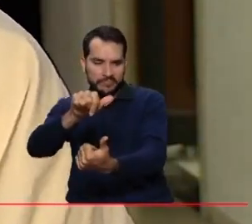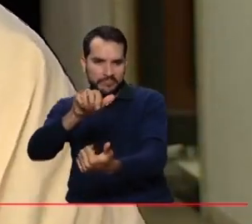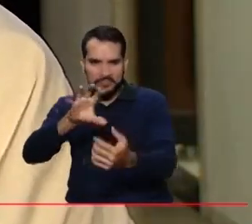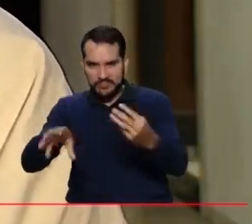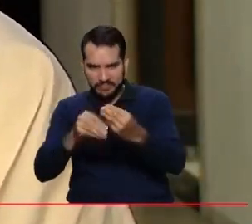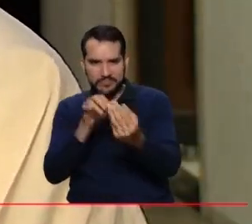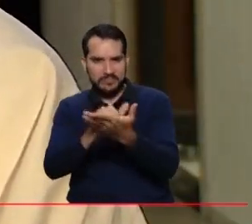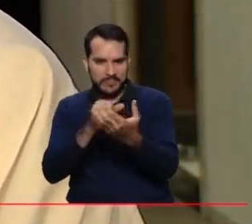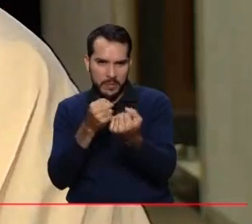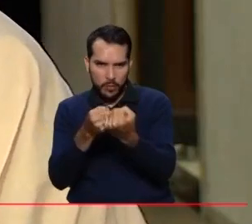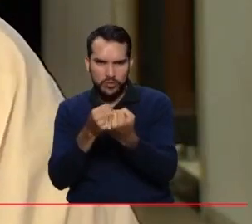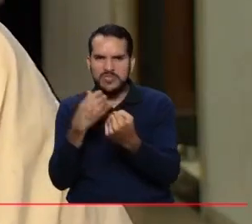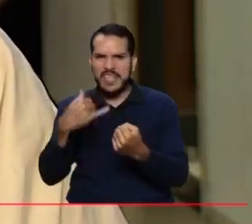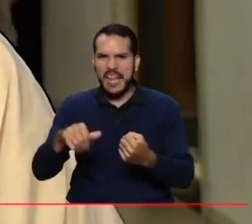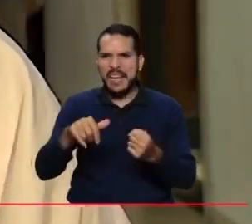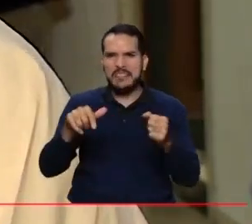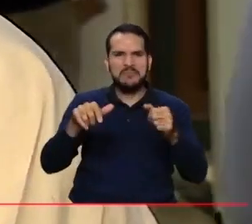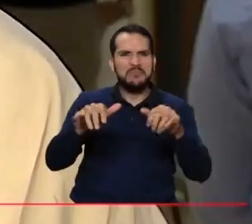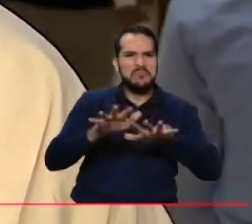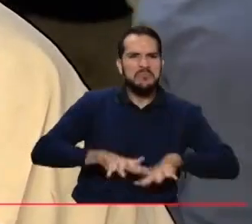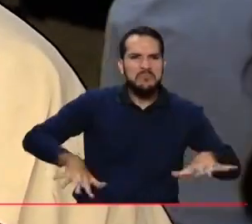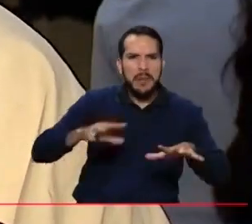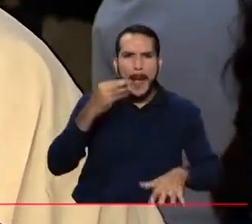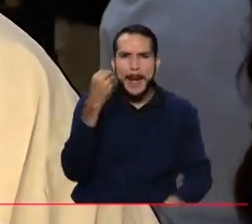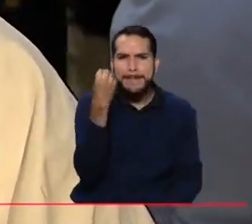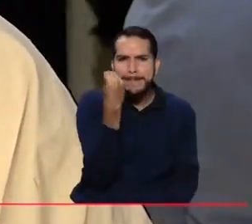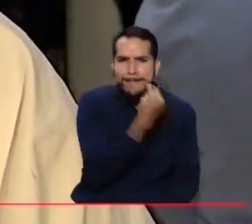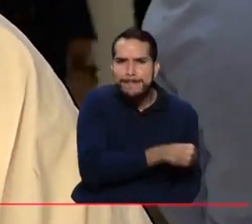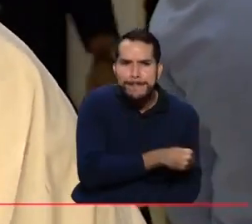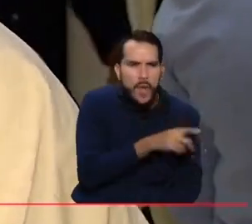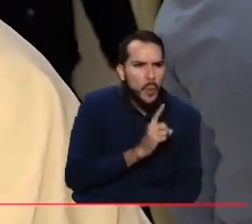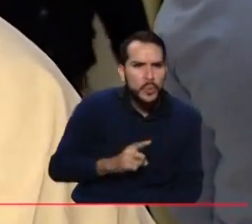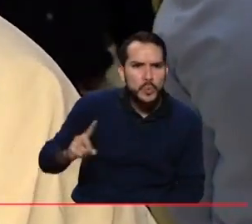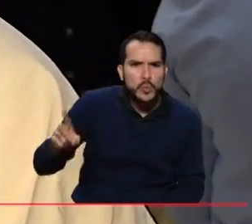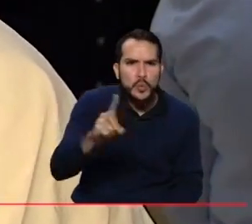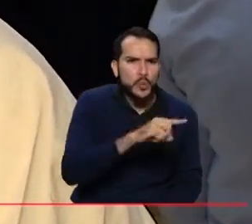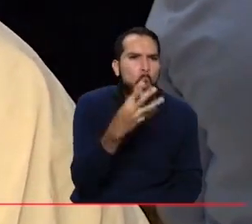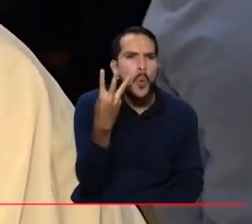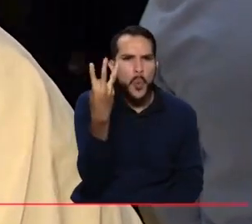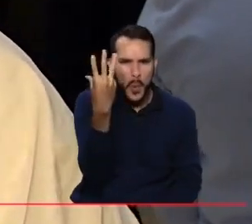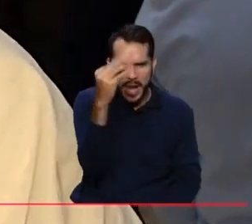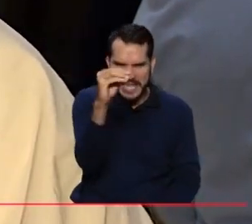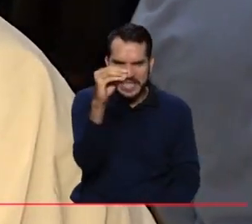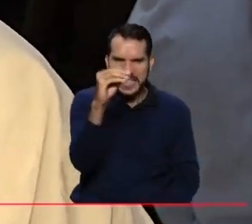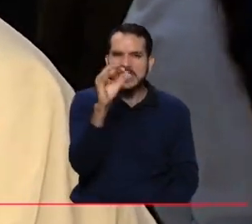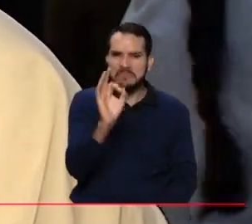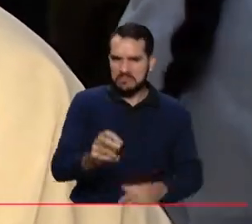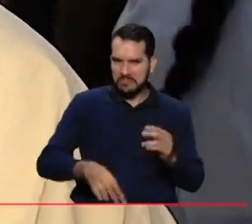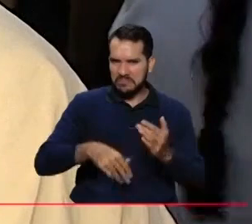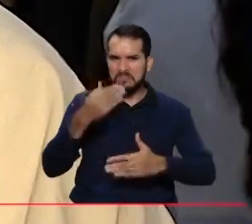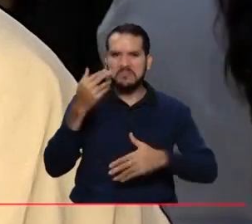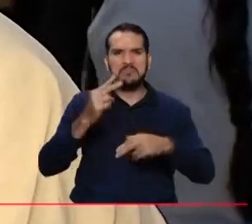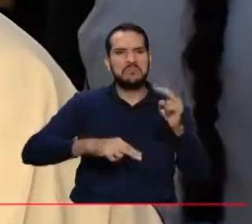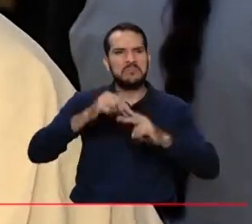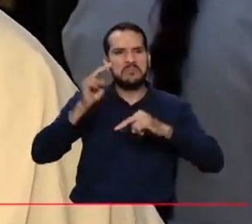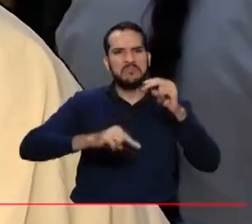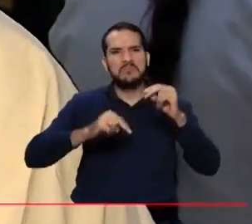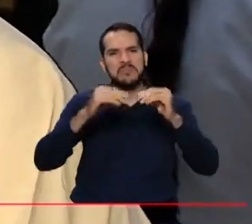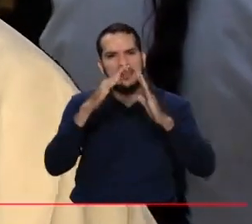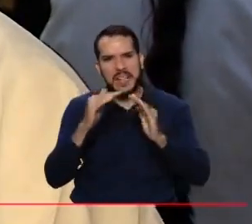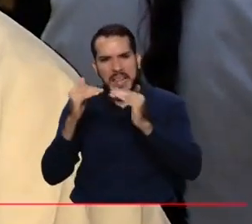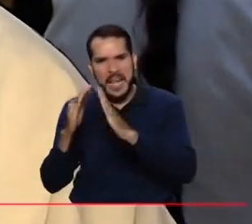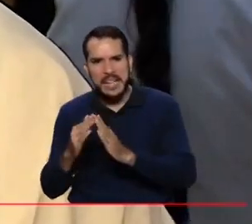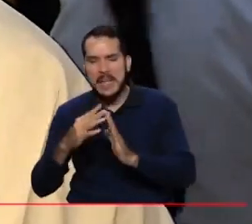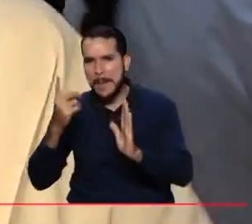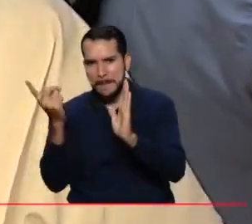identificados 40 lotes en el departamento, vamos a comenzar con 1.000 viviendas en diferentes municipios del departamento y les vamos a dar ese subsidio